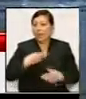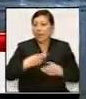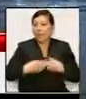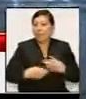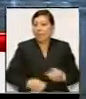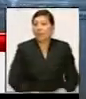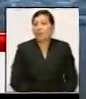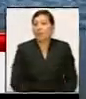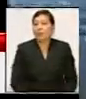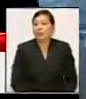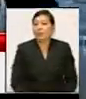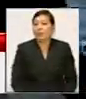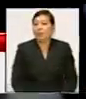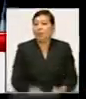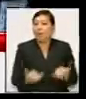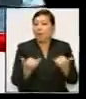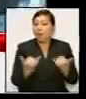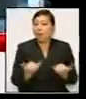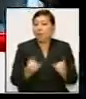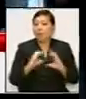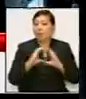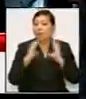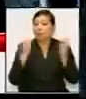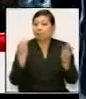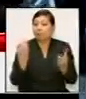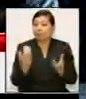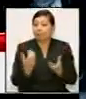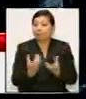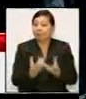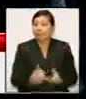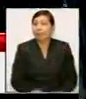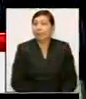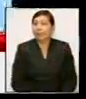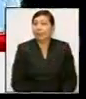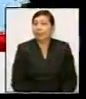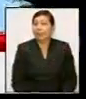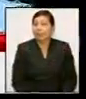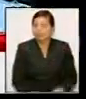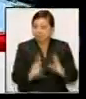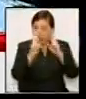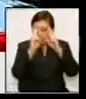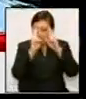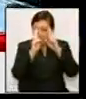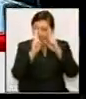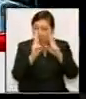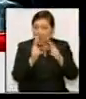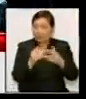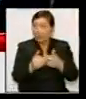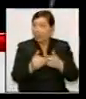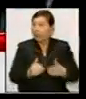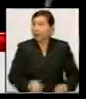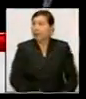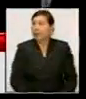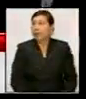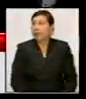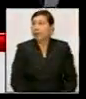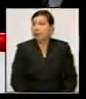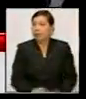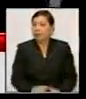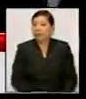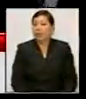Producción. Y hoy el Congreso de la República le rinde un homenaje póstumo. Sus